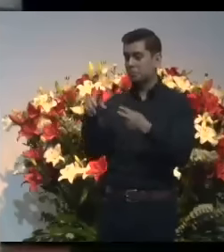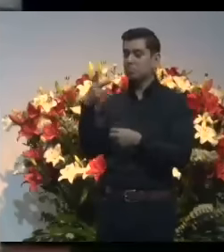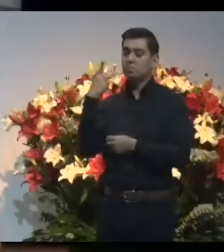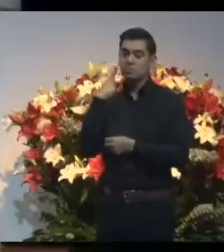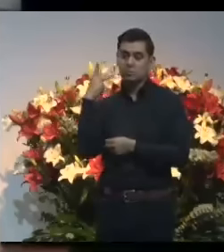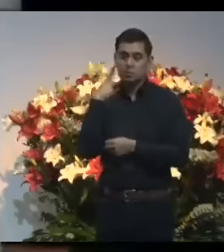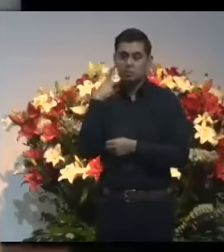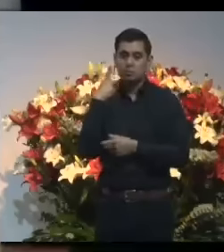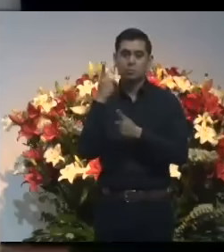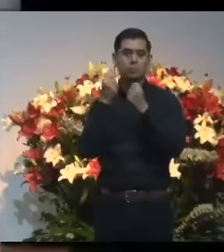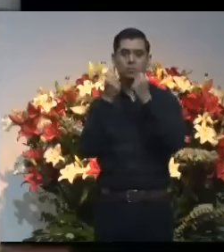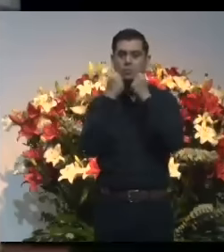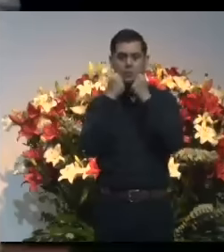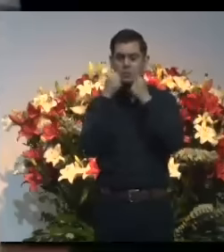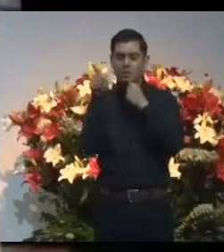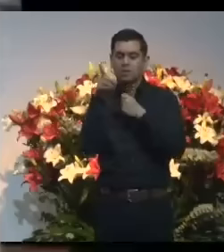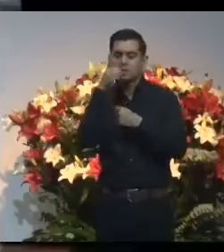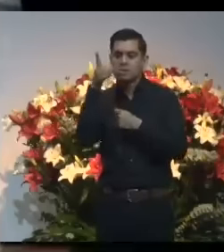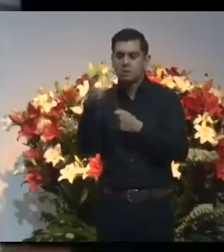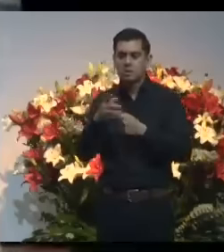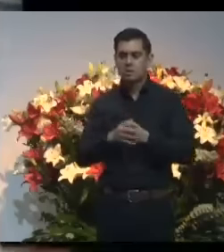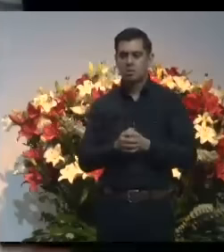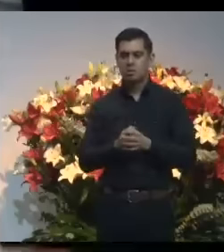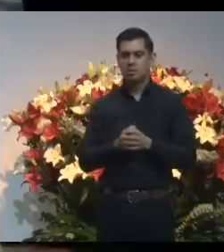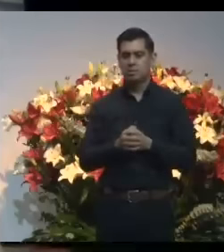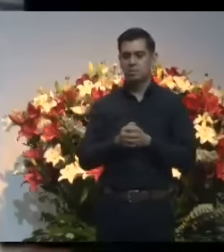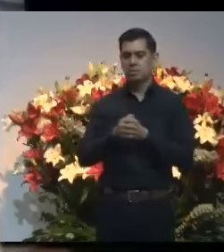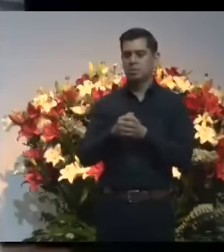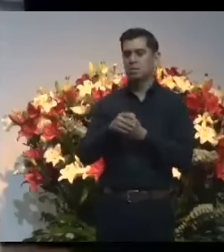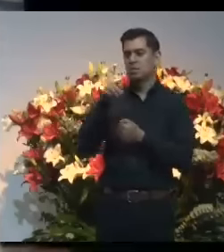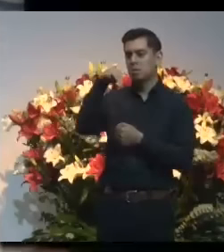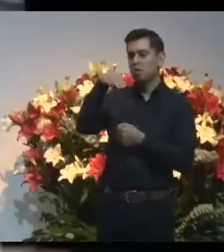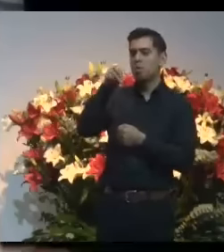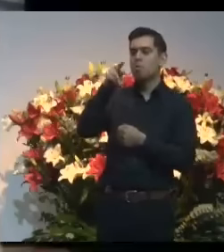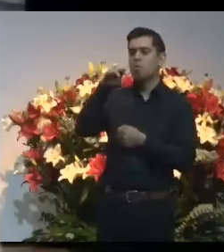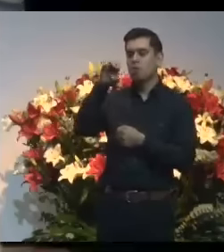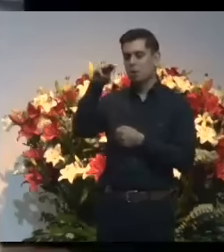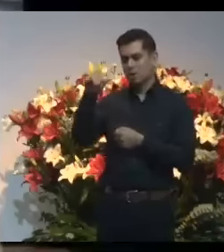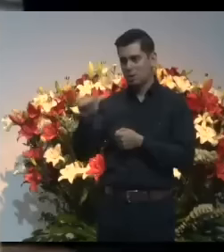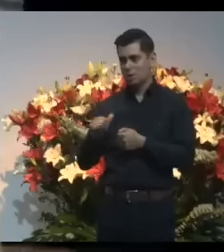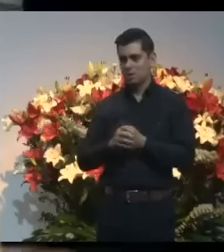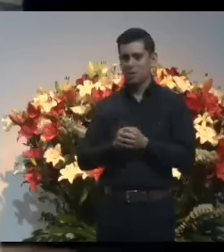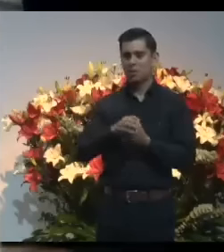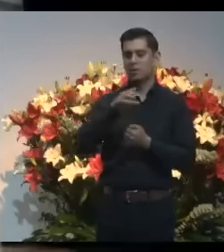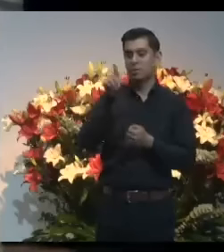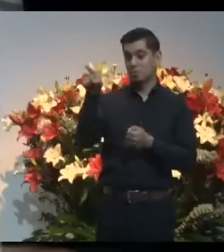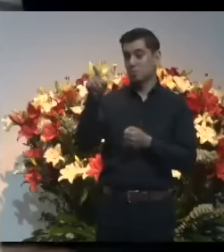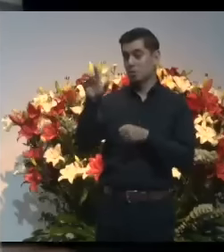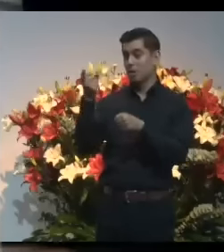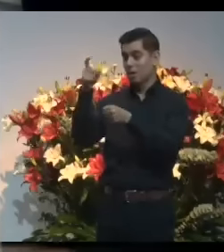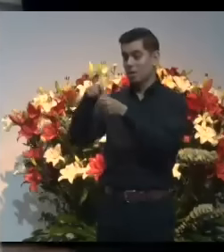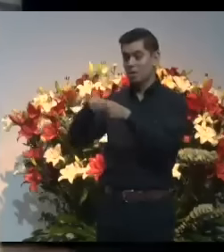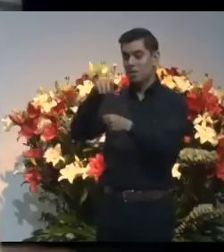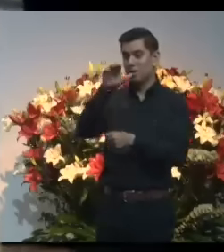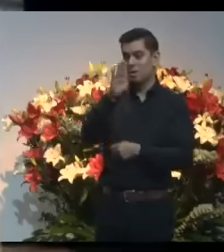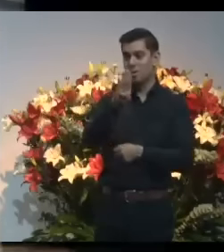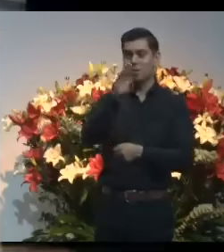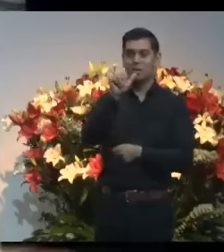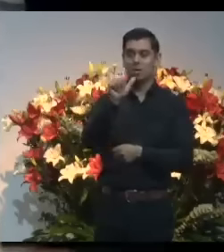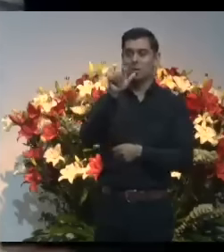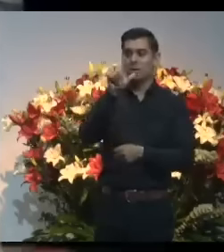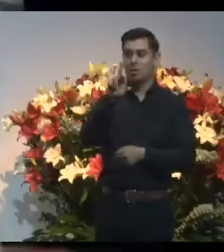política, cualquiera que me llames, porque pues en Morena está Bartlett. ¿A poco tú vas a votar por Morena estando Bartlett adentro? Pues no, ¿verdad?